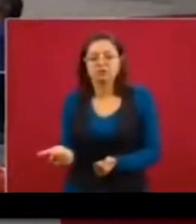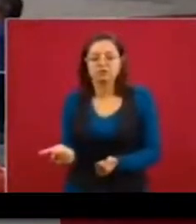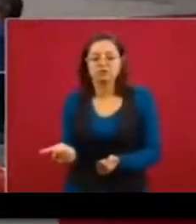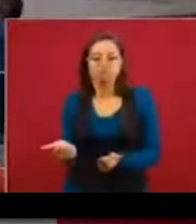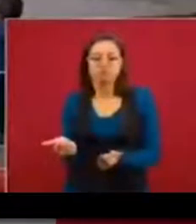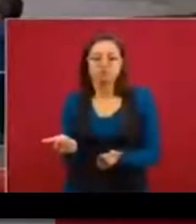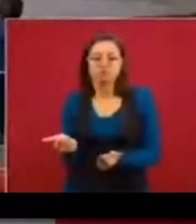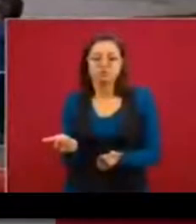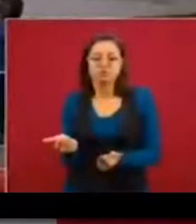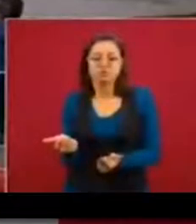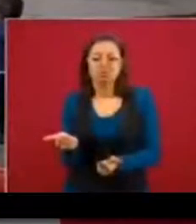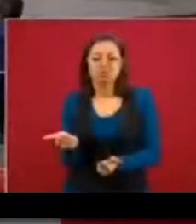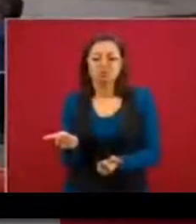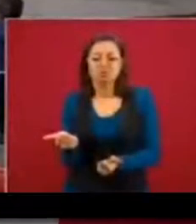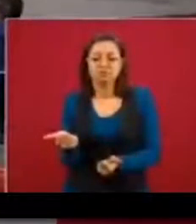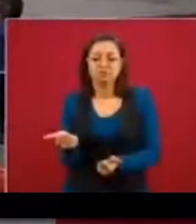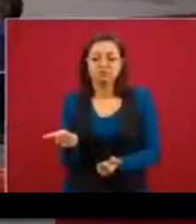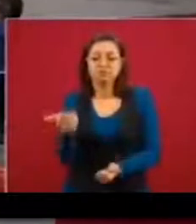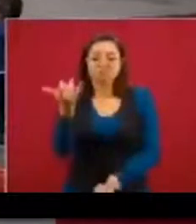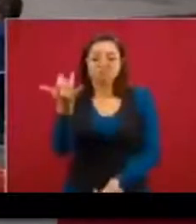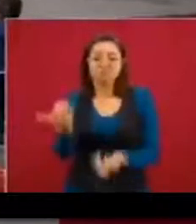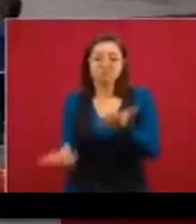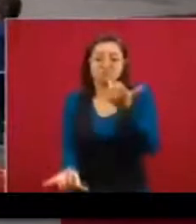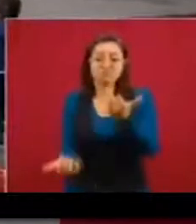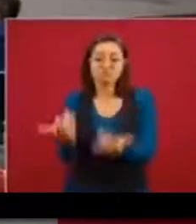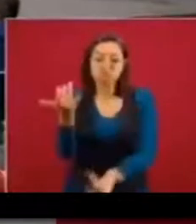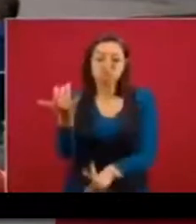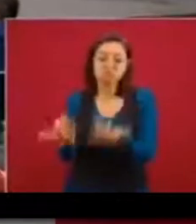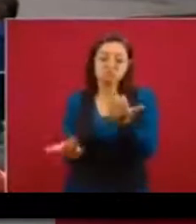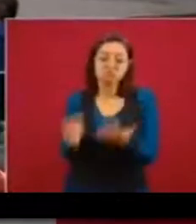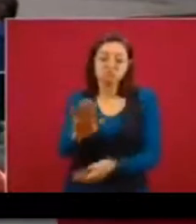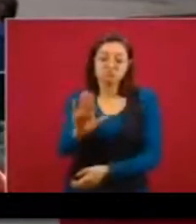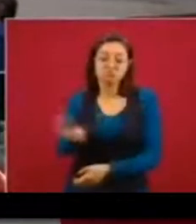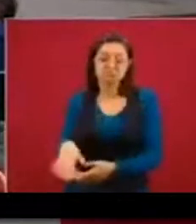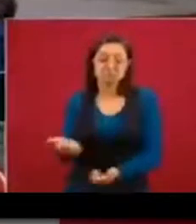¿A un horno? ¿Ah? ¿A un crematorio?